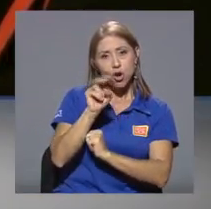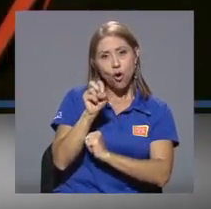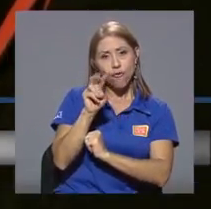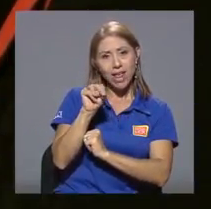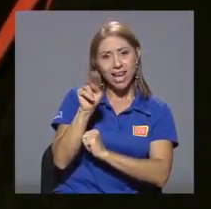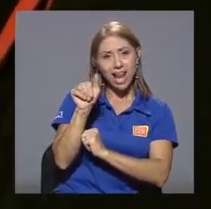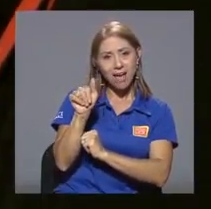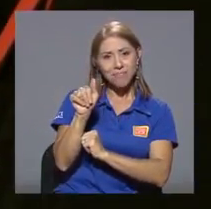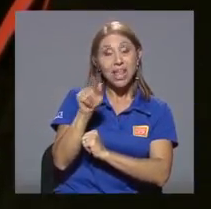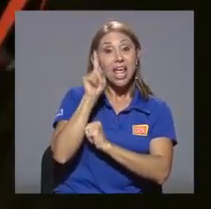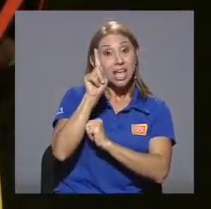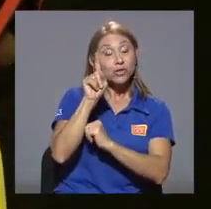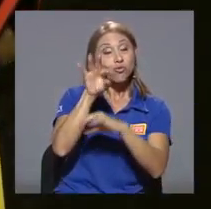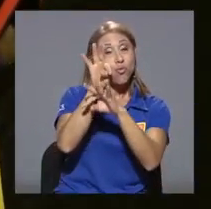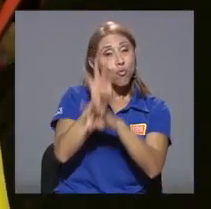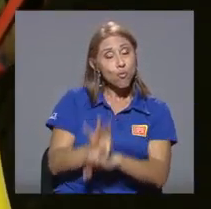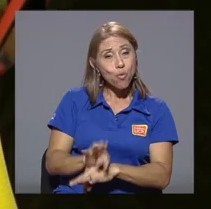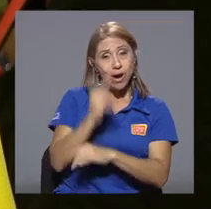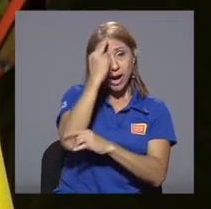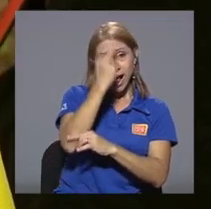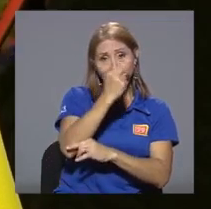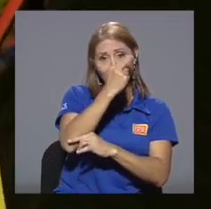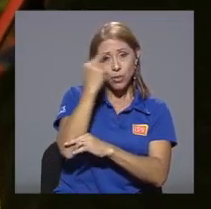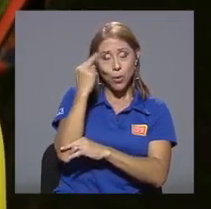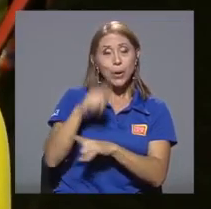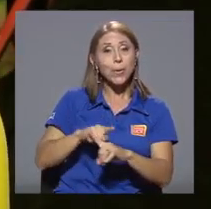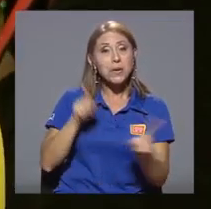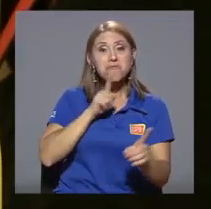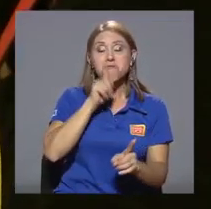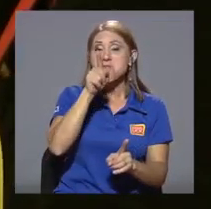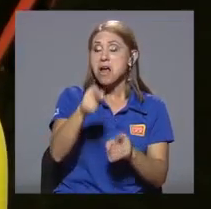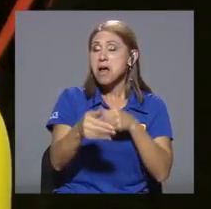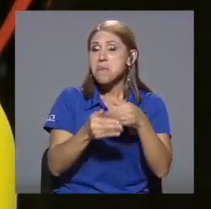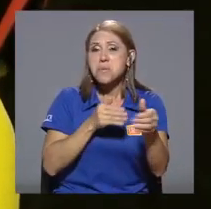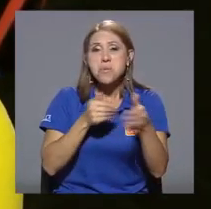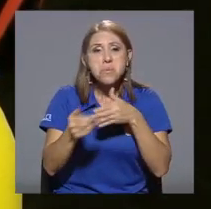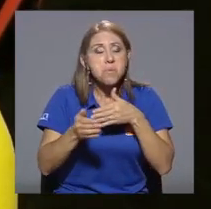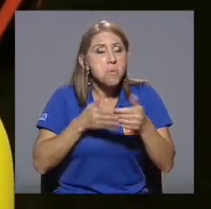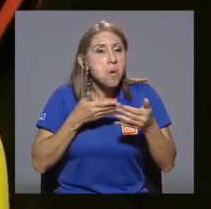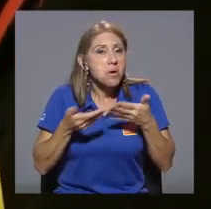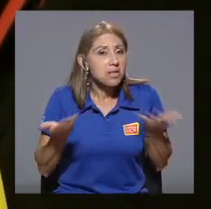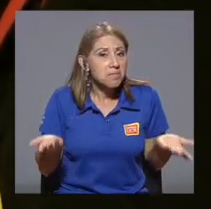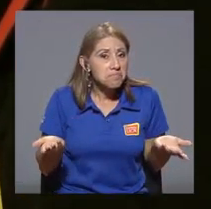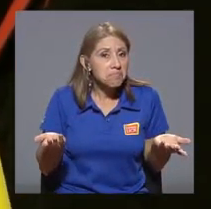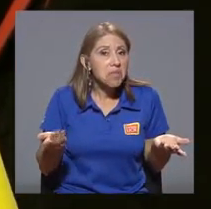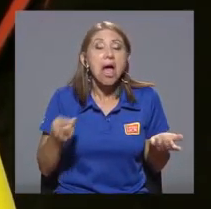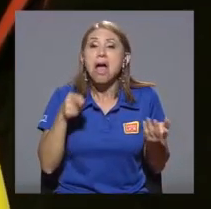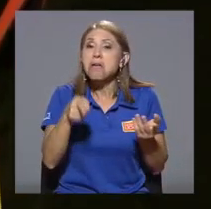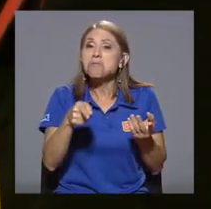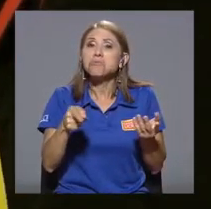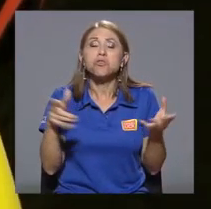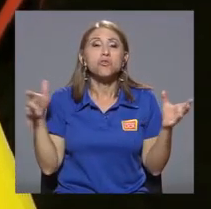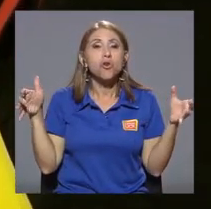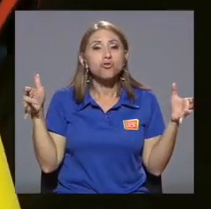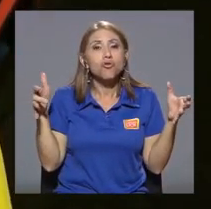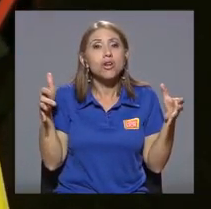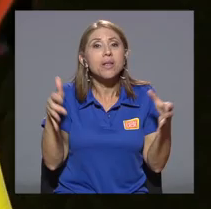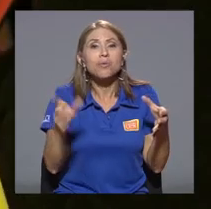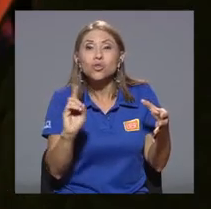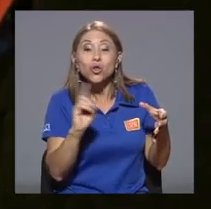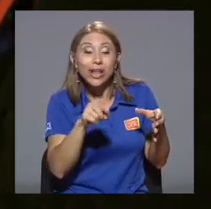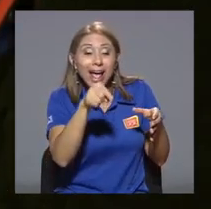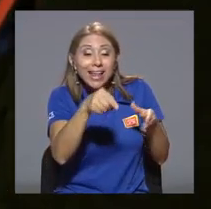un rito muy católico, pero que realmente no importa. Encuentras que nos reunimos en torno al